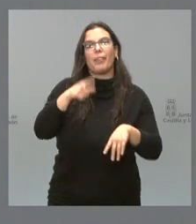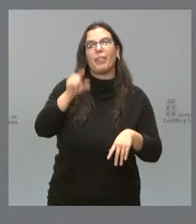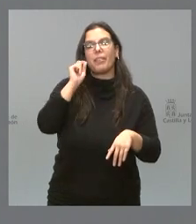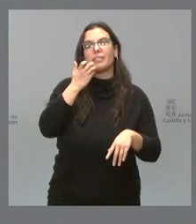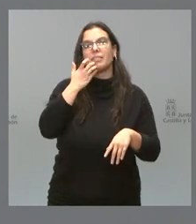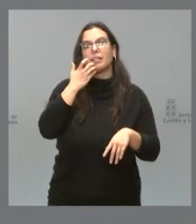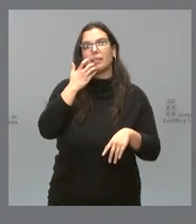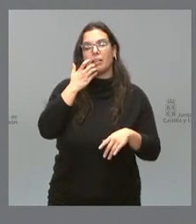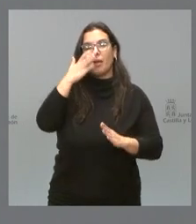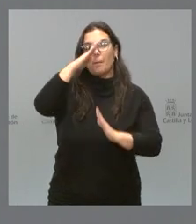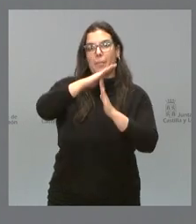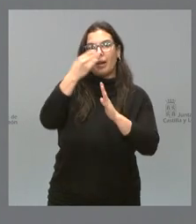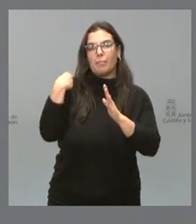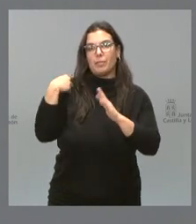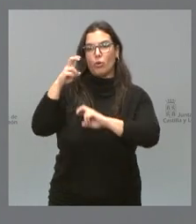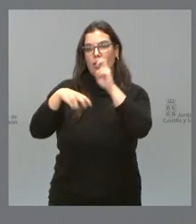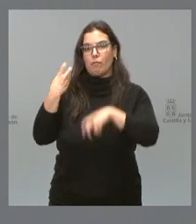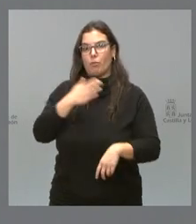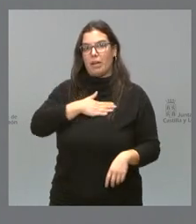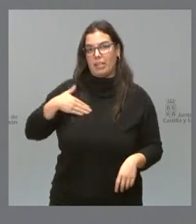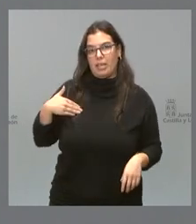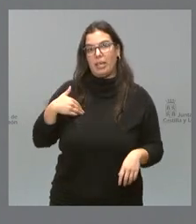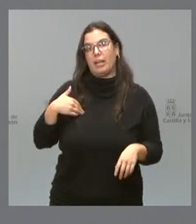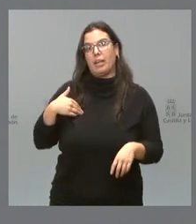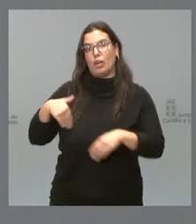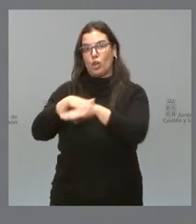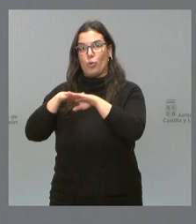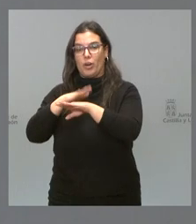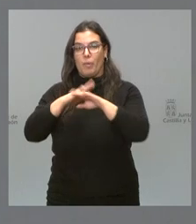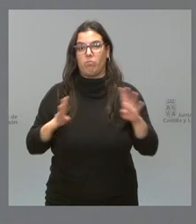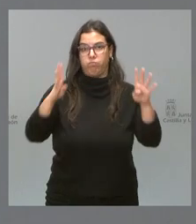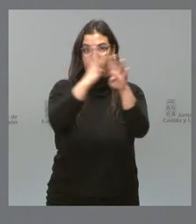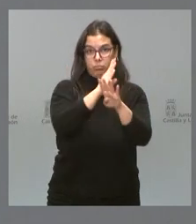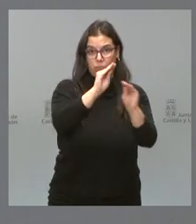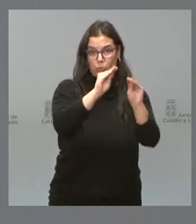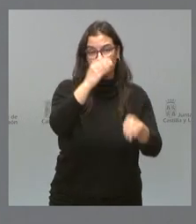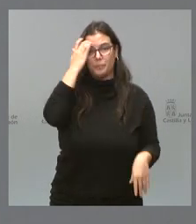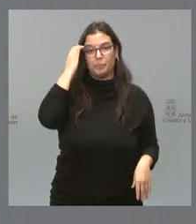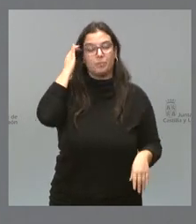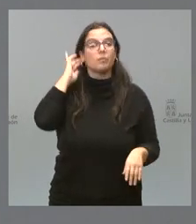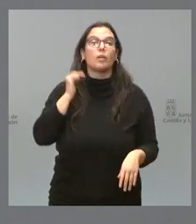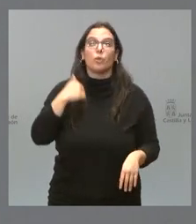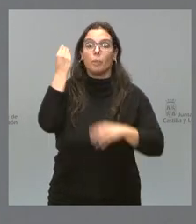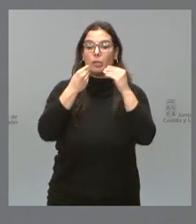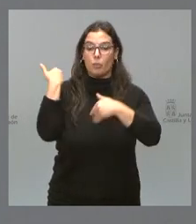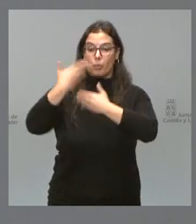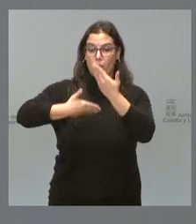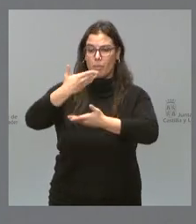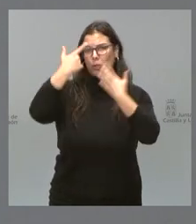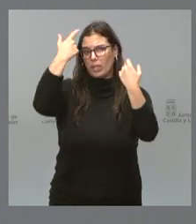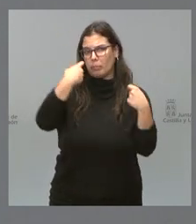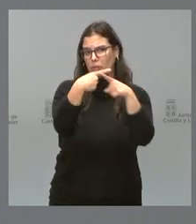la reforma del gobierno para su renovación Bueno yo creo que el procedimiento ha sido criticado por muchos expertos